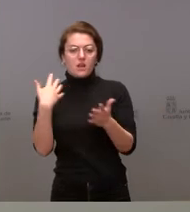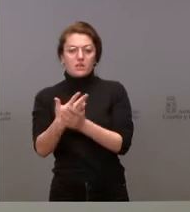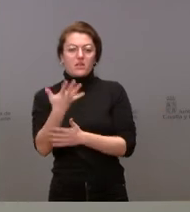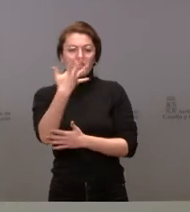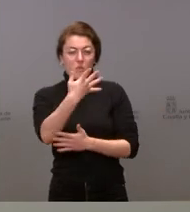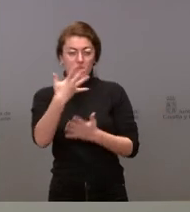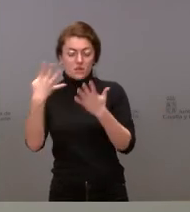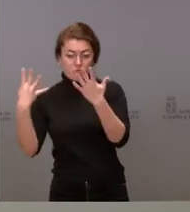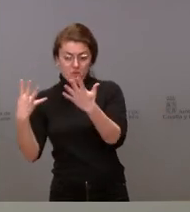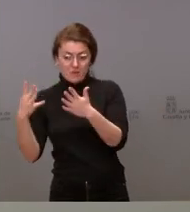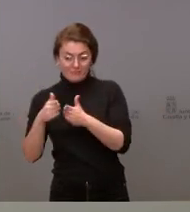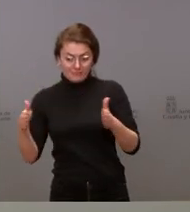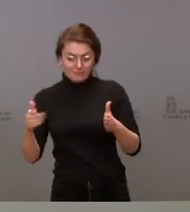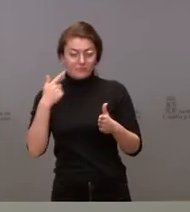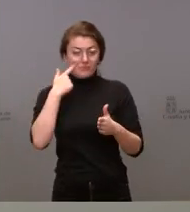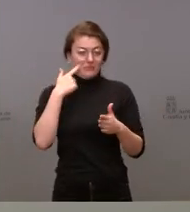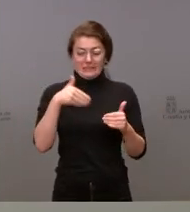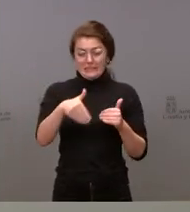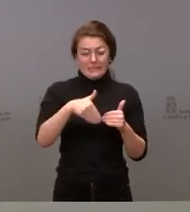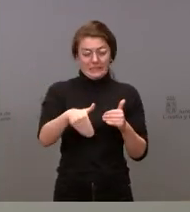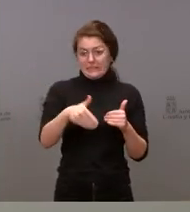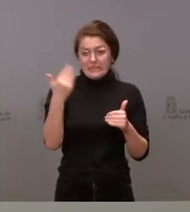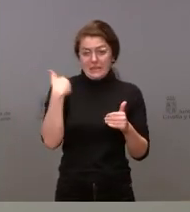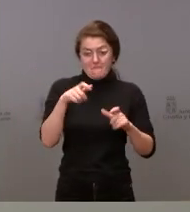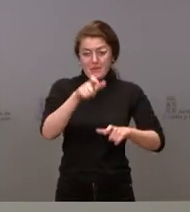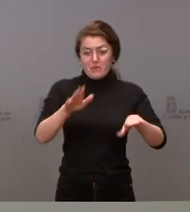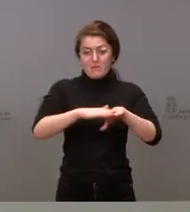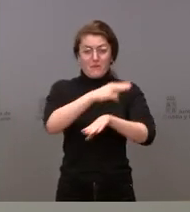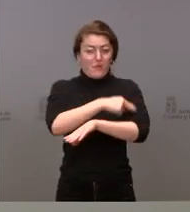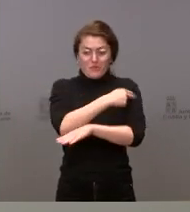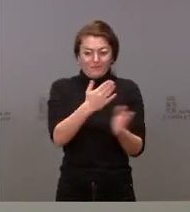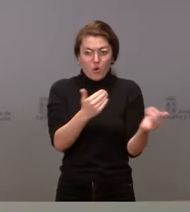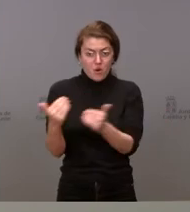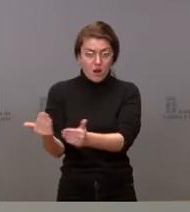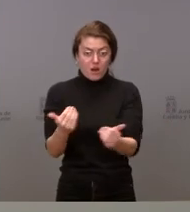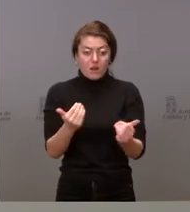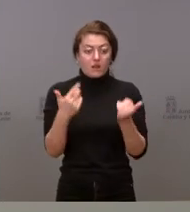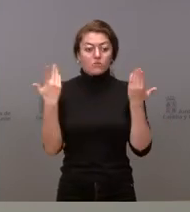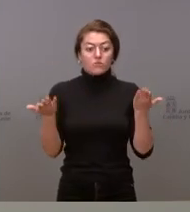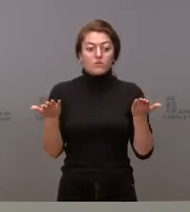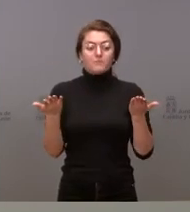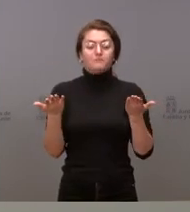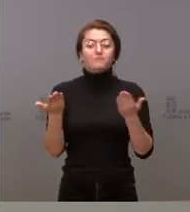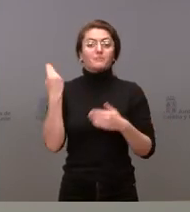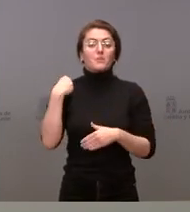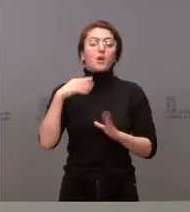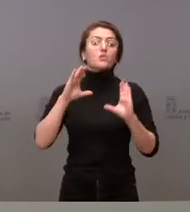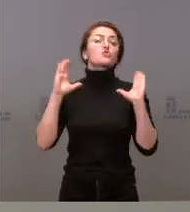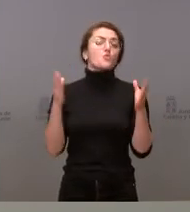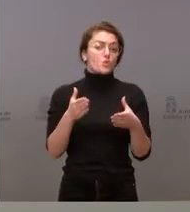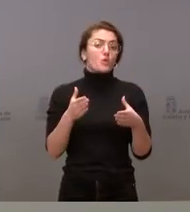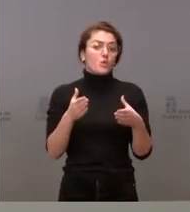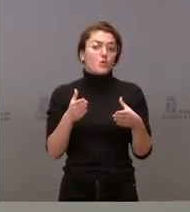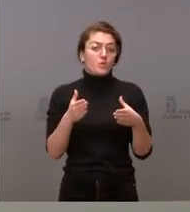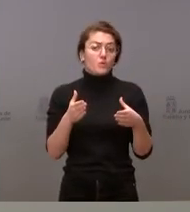no podríamos tener población para vacunar entonces en la reunión del consejo de la